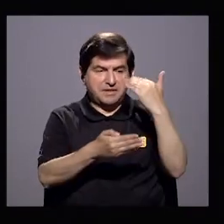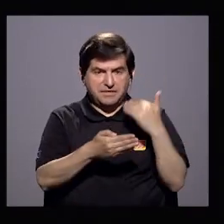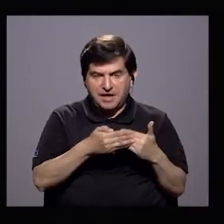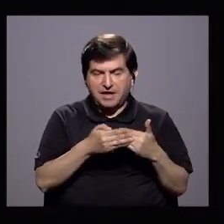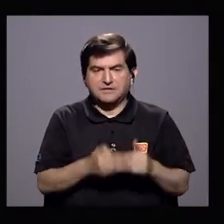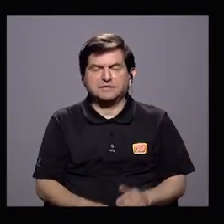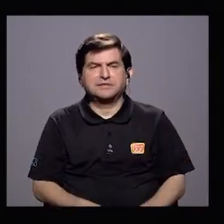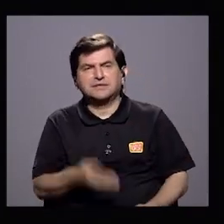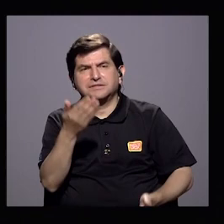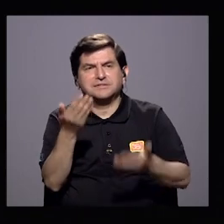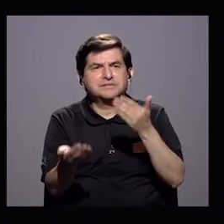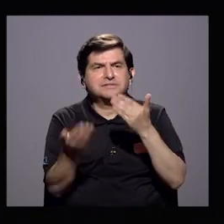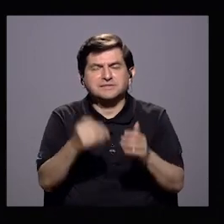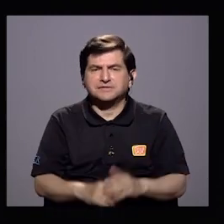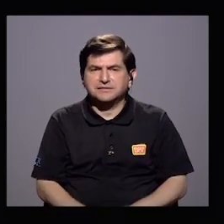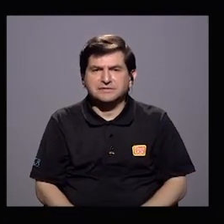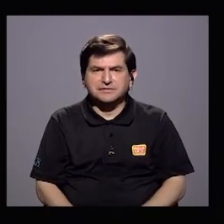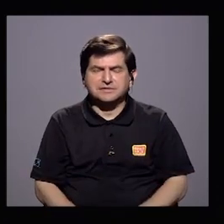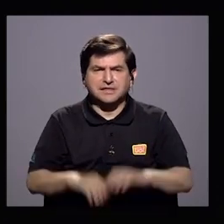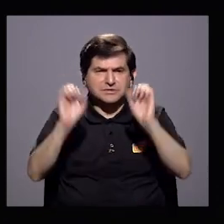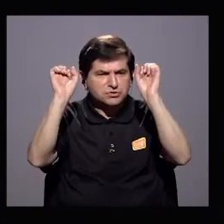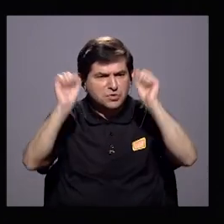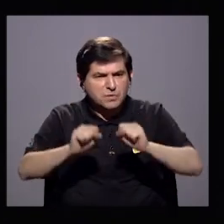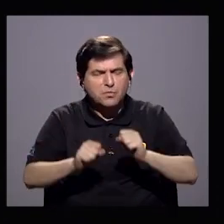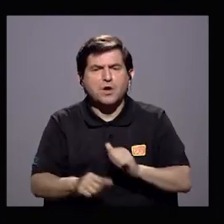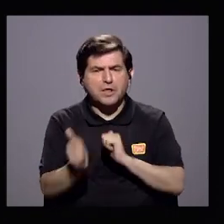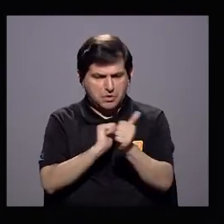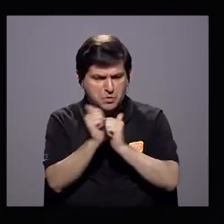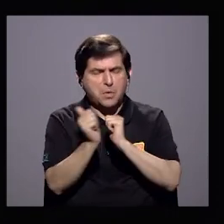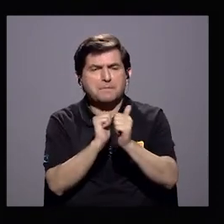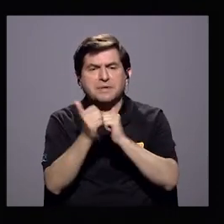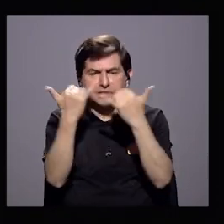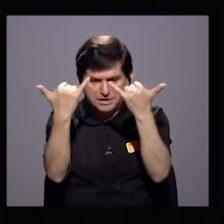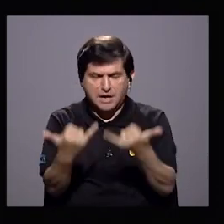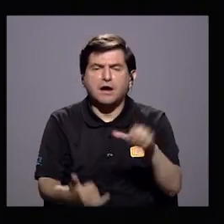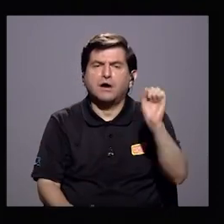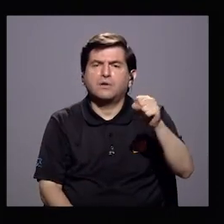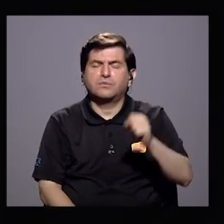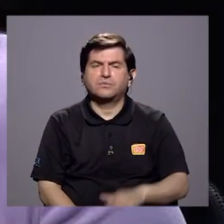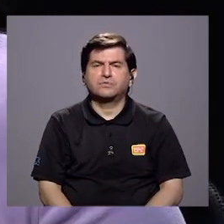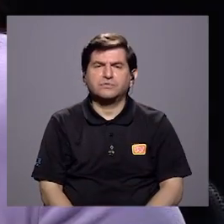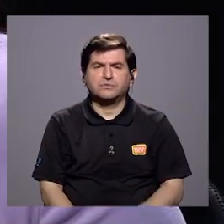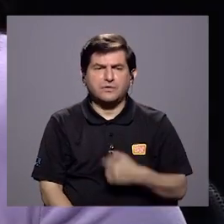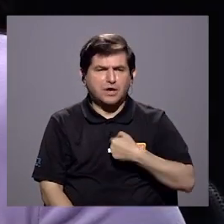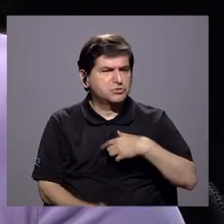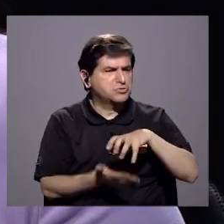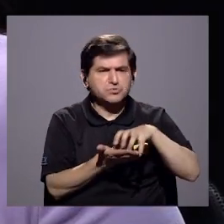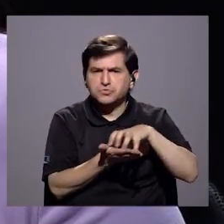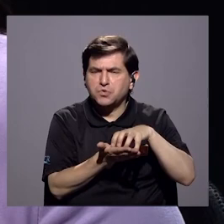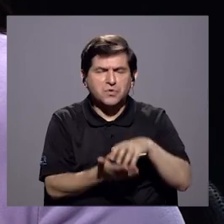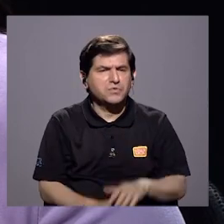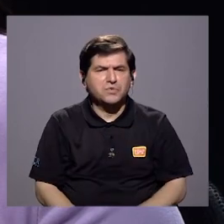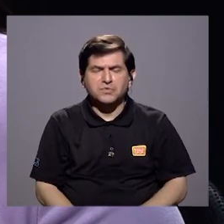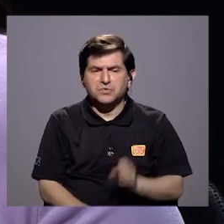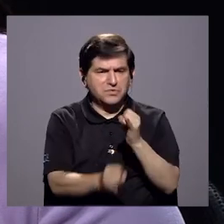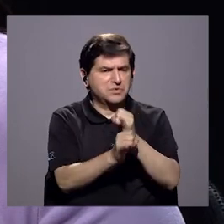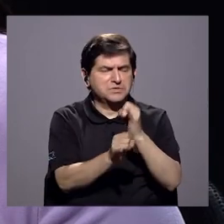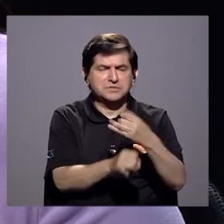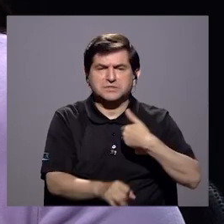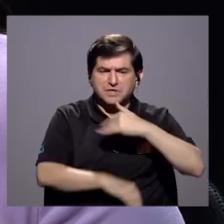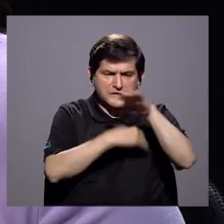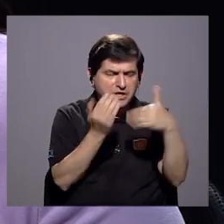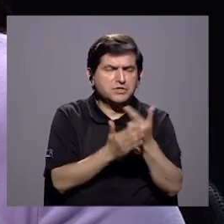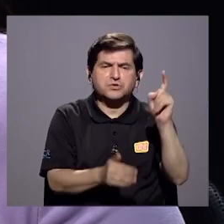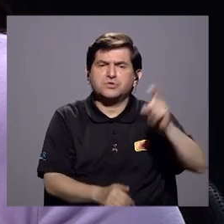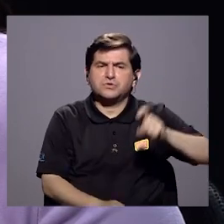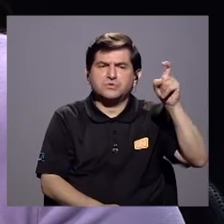muy consecuente, inclusive ser competente. Yo no dudo que Habdeba tenga absolutamente